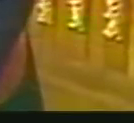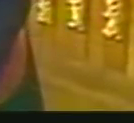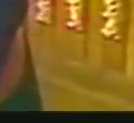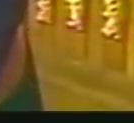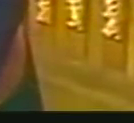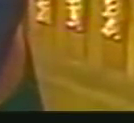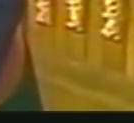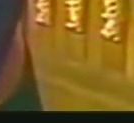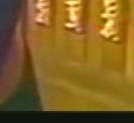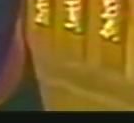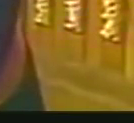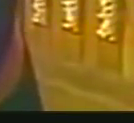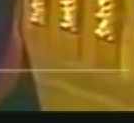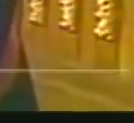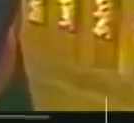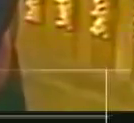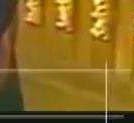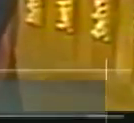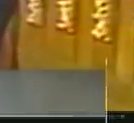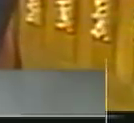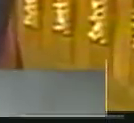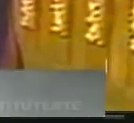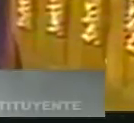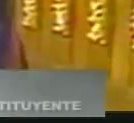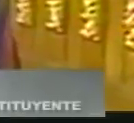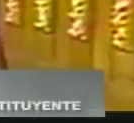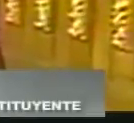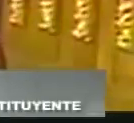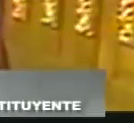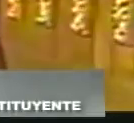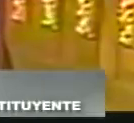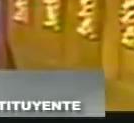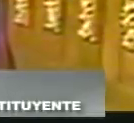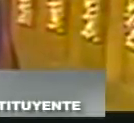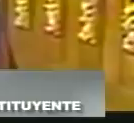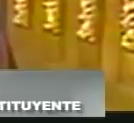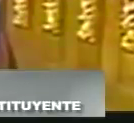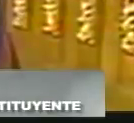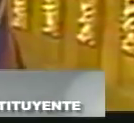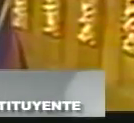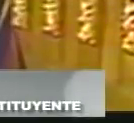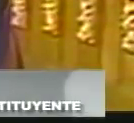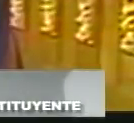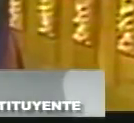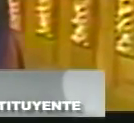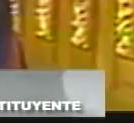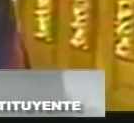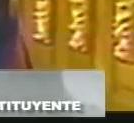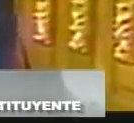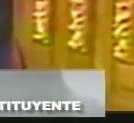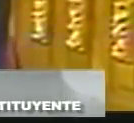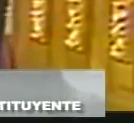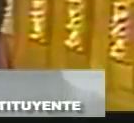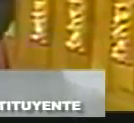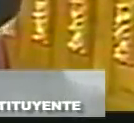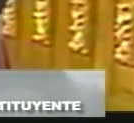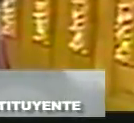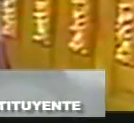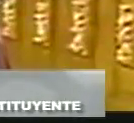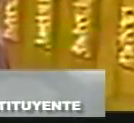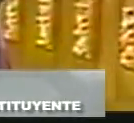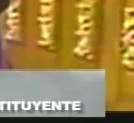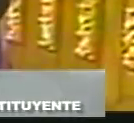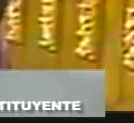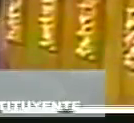Decía el padre libertador, hace 180 años,